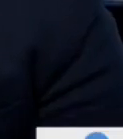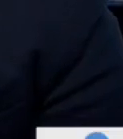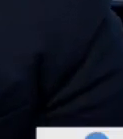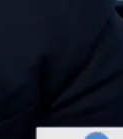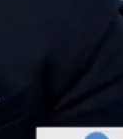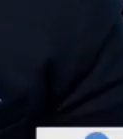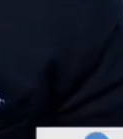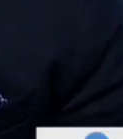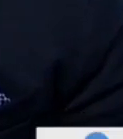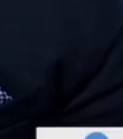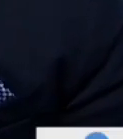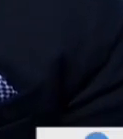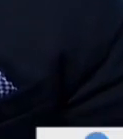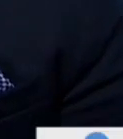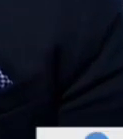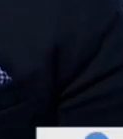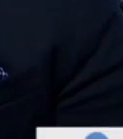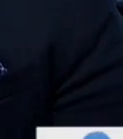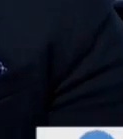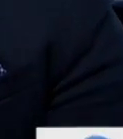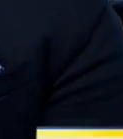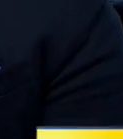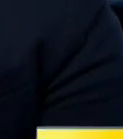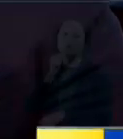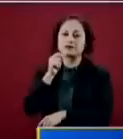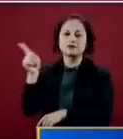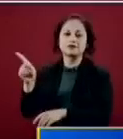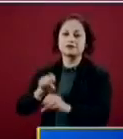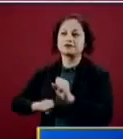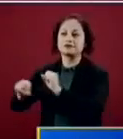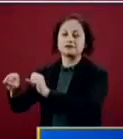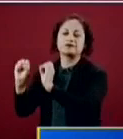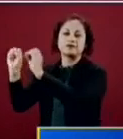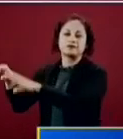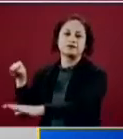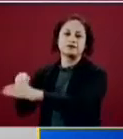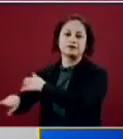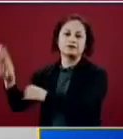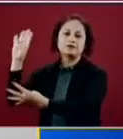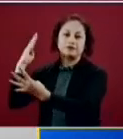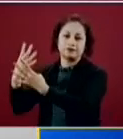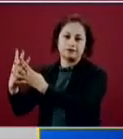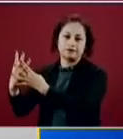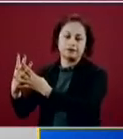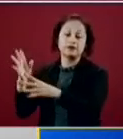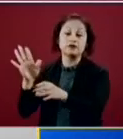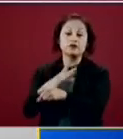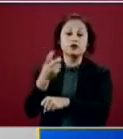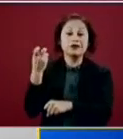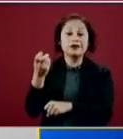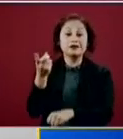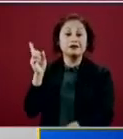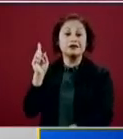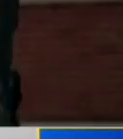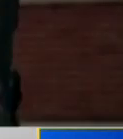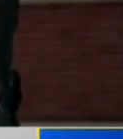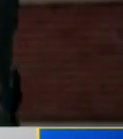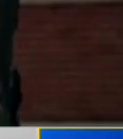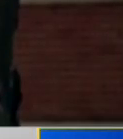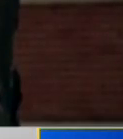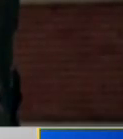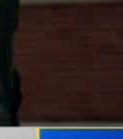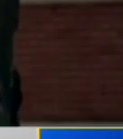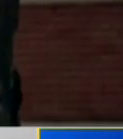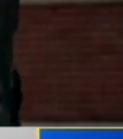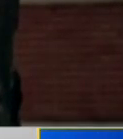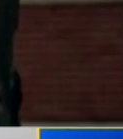Cambiando de tema, el presidente López Obrador aprovechó su primer conferencia mañanera para hablar sobre el conflicto entre México y Bolivia. Advirtió que la instrucción